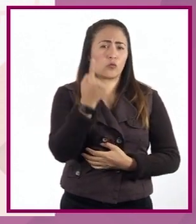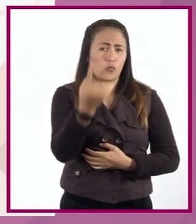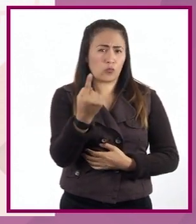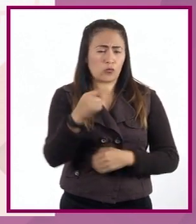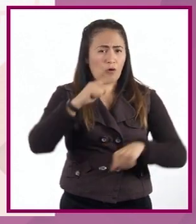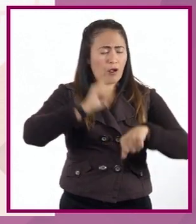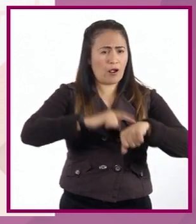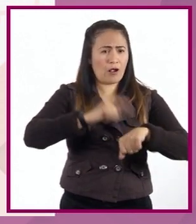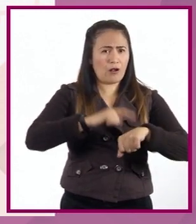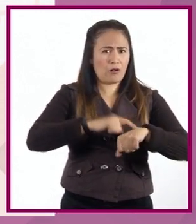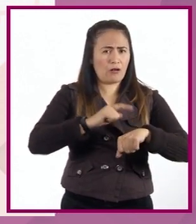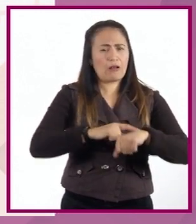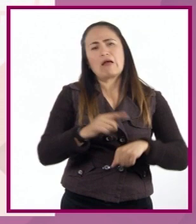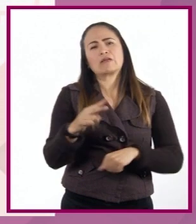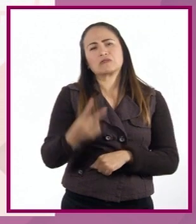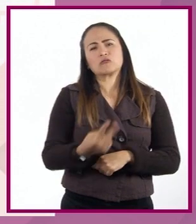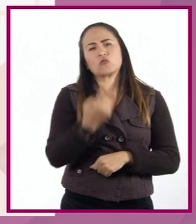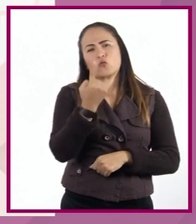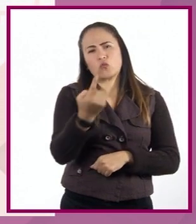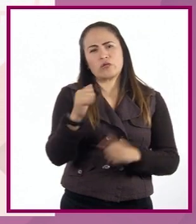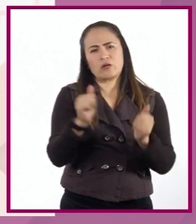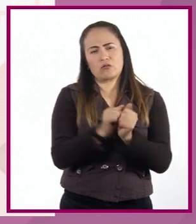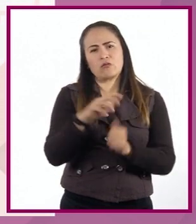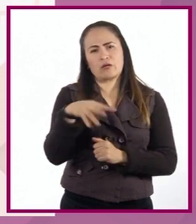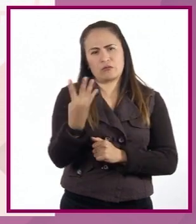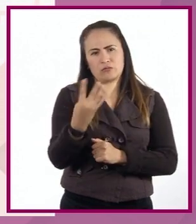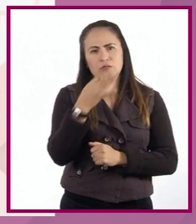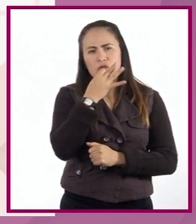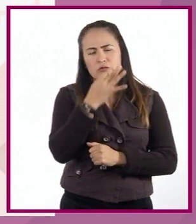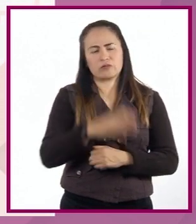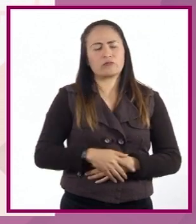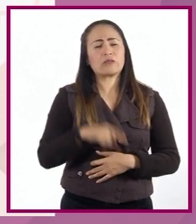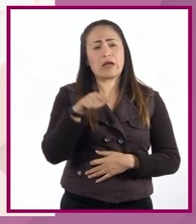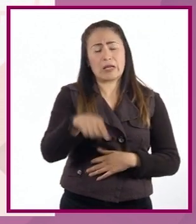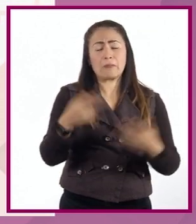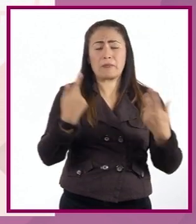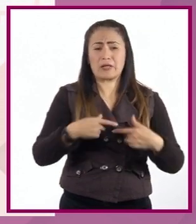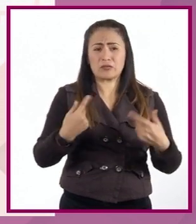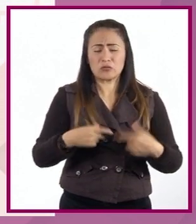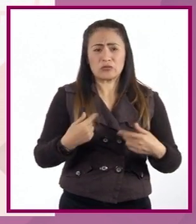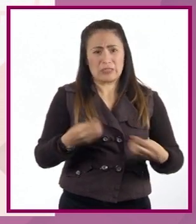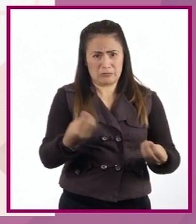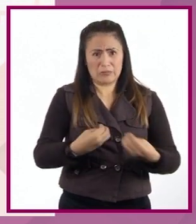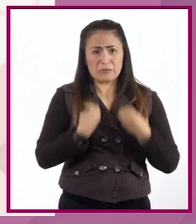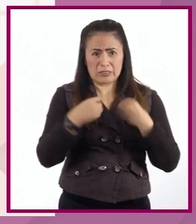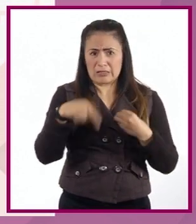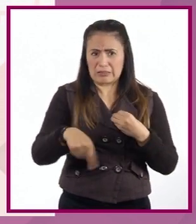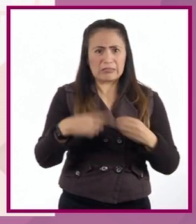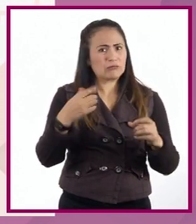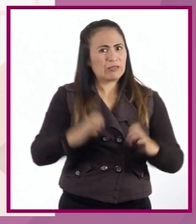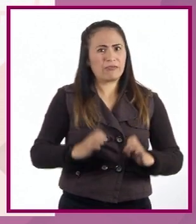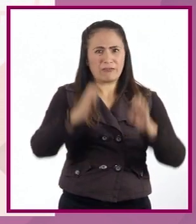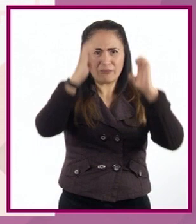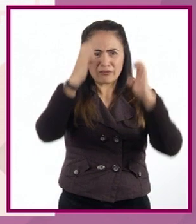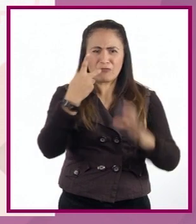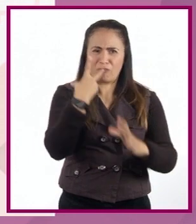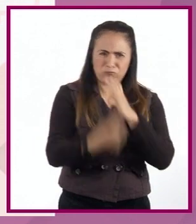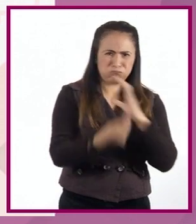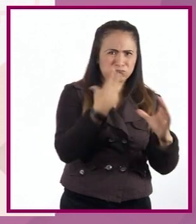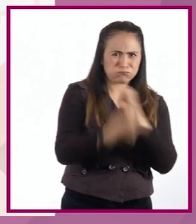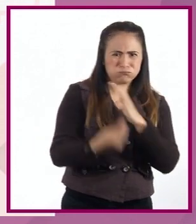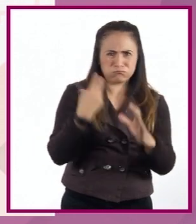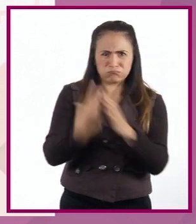registró a las 13:14 horas. Los habitantes de la Ciudad de México evacuaron de inmediato los edificios ante